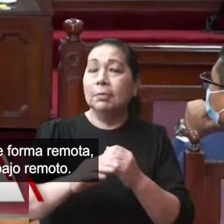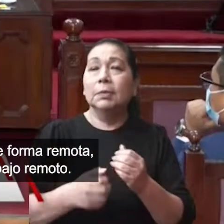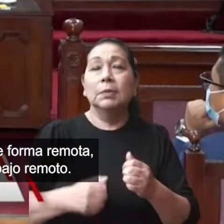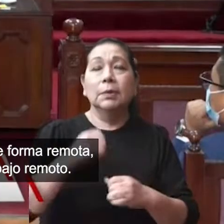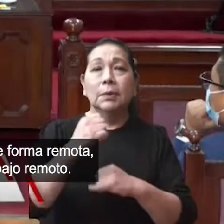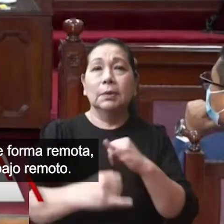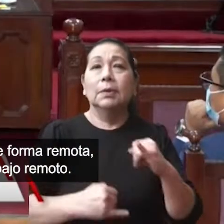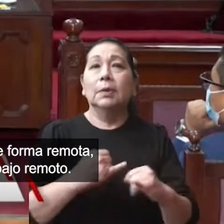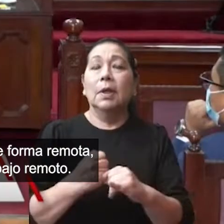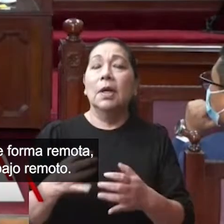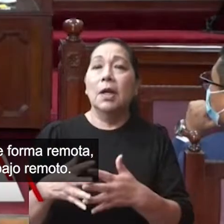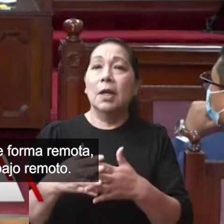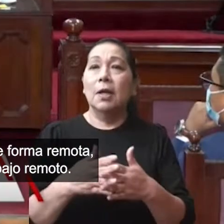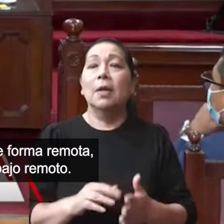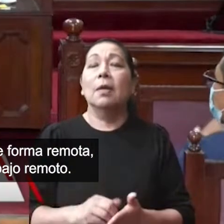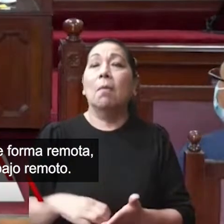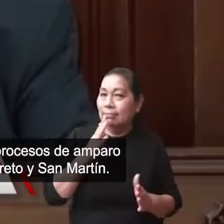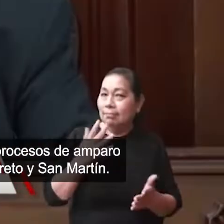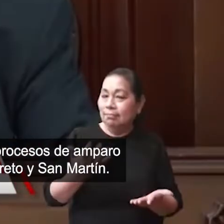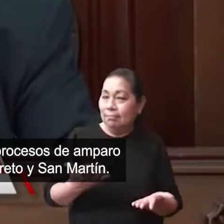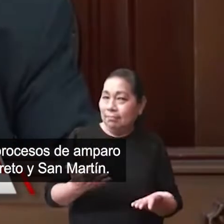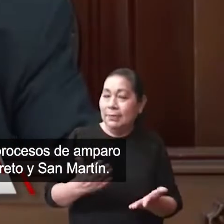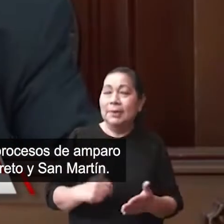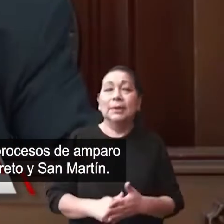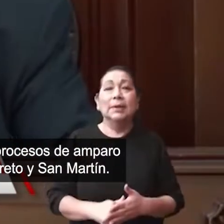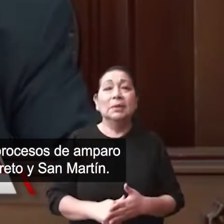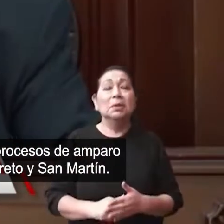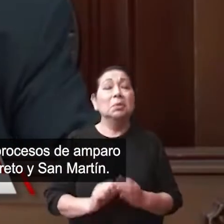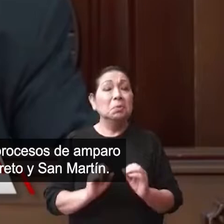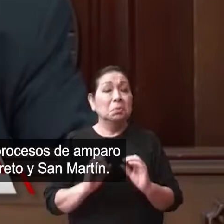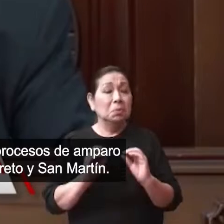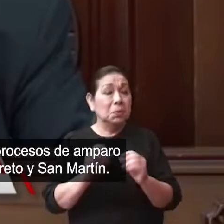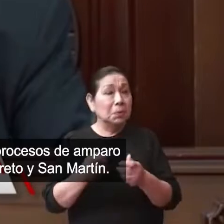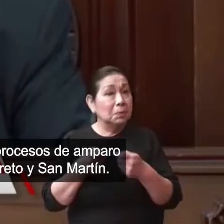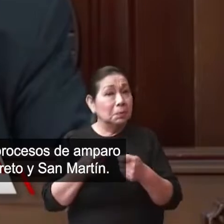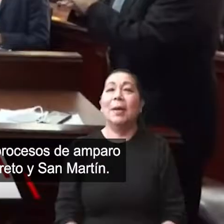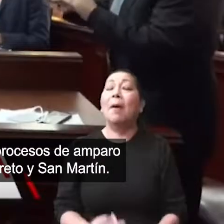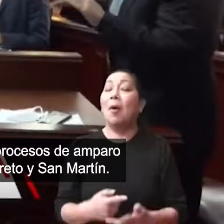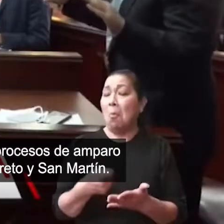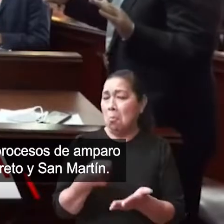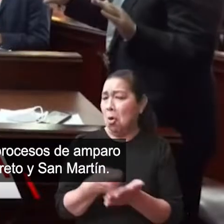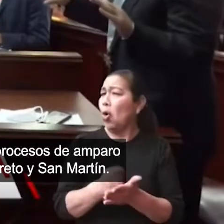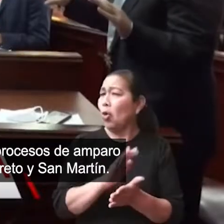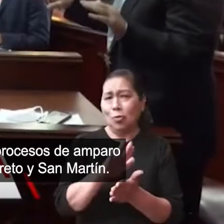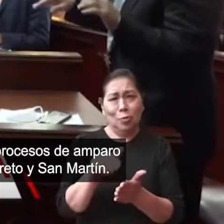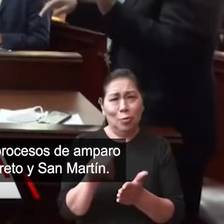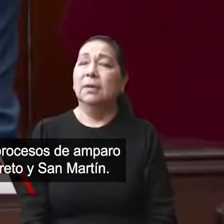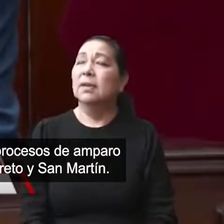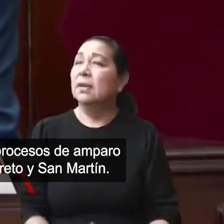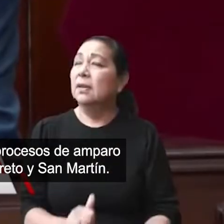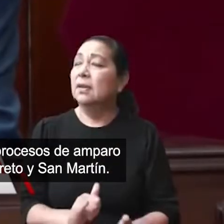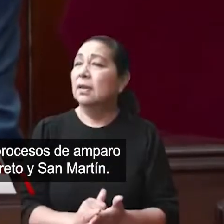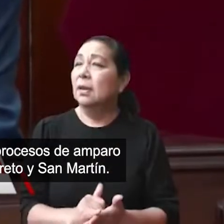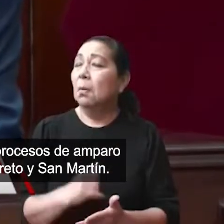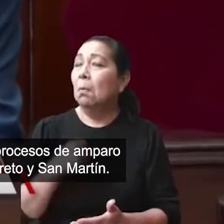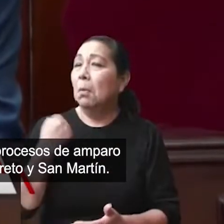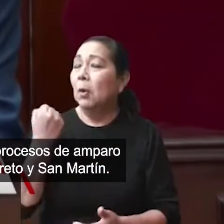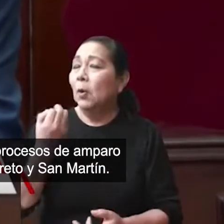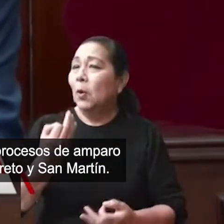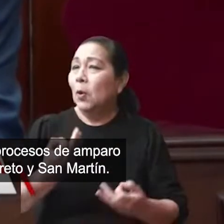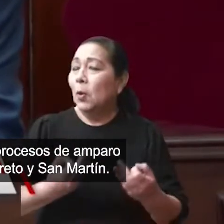tribunalmanña llamkaq kutiykuchkanku. Magistradokunam abogadokunata tapupaykunku allin